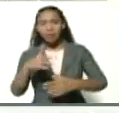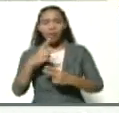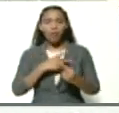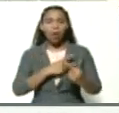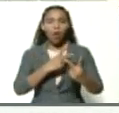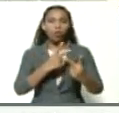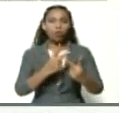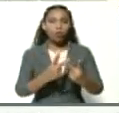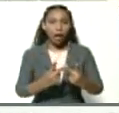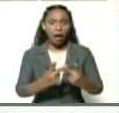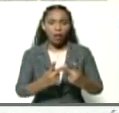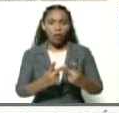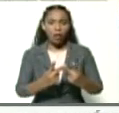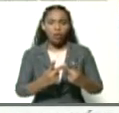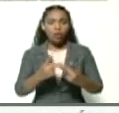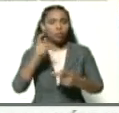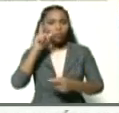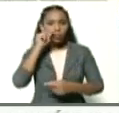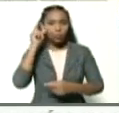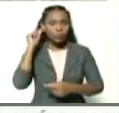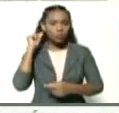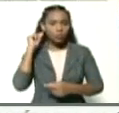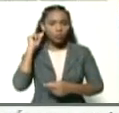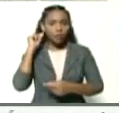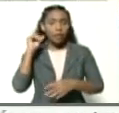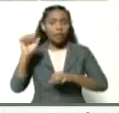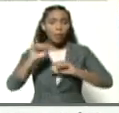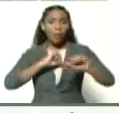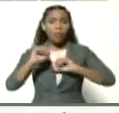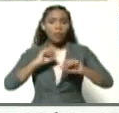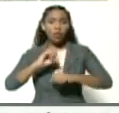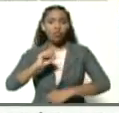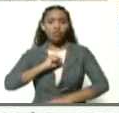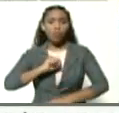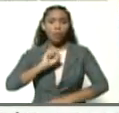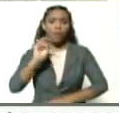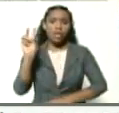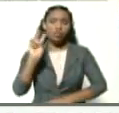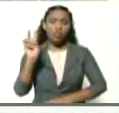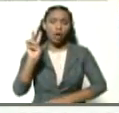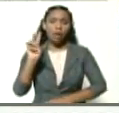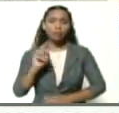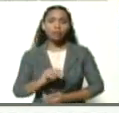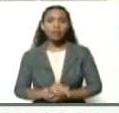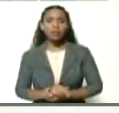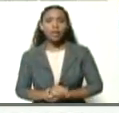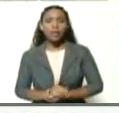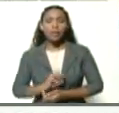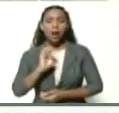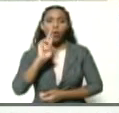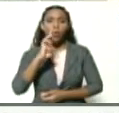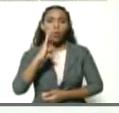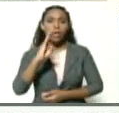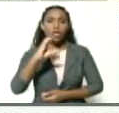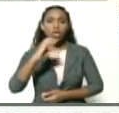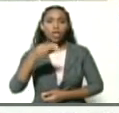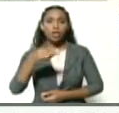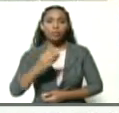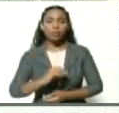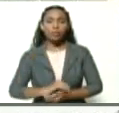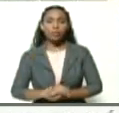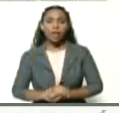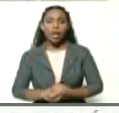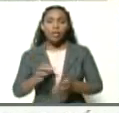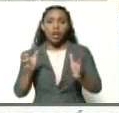voluntarios y voluntarias del movimiento Somos Venezuela, de las VCHE, de